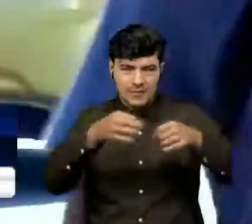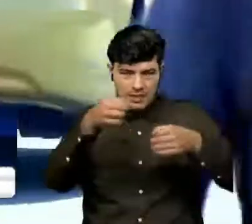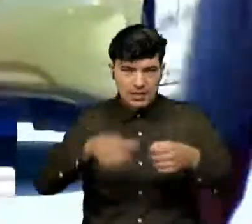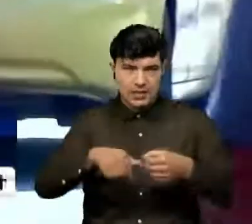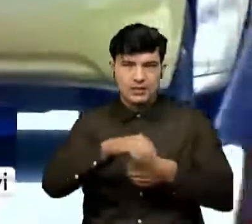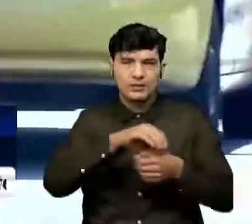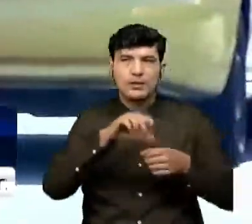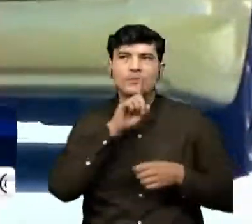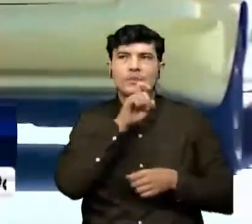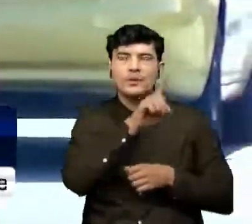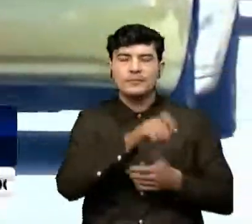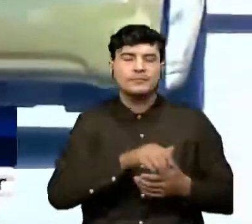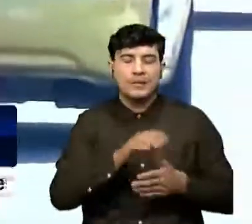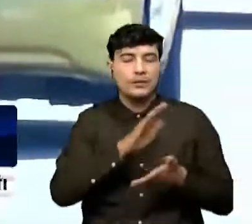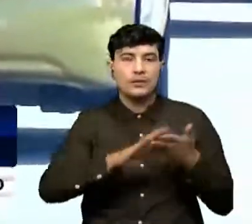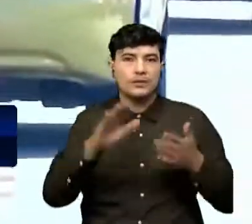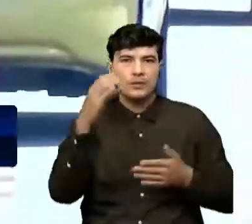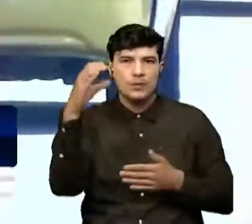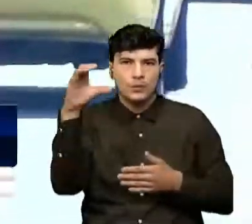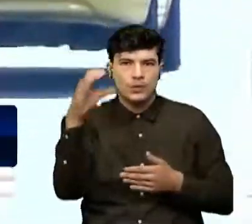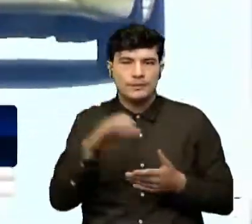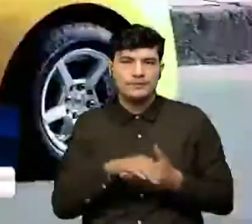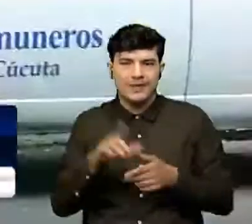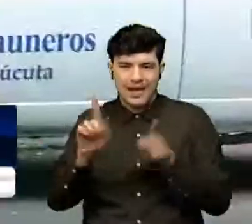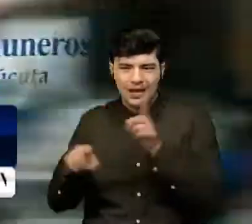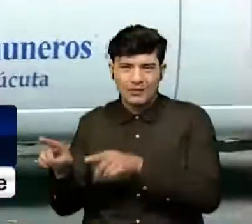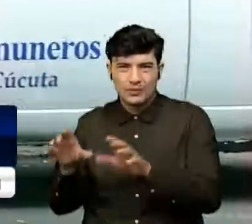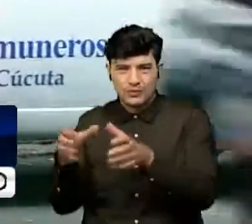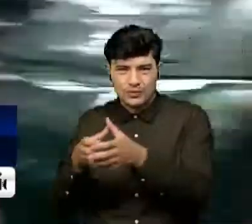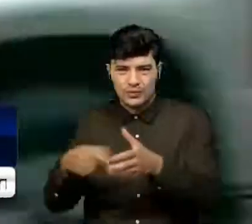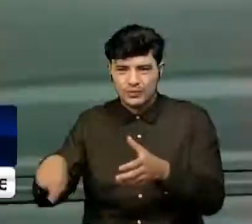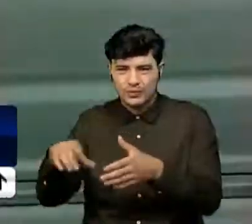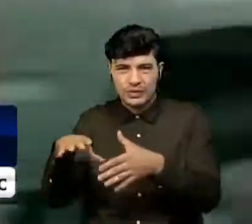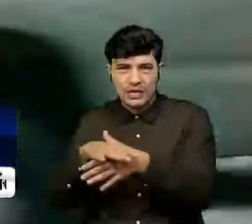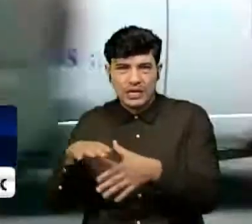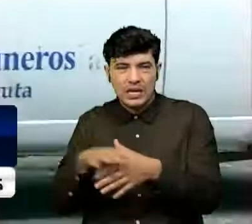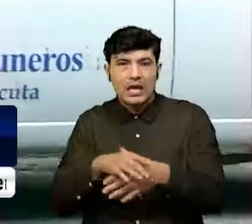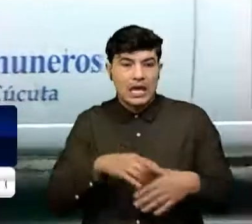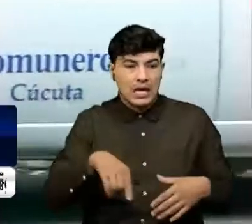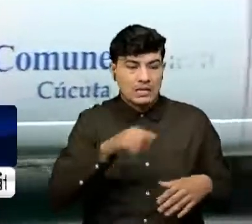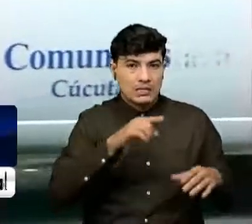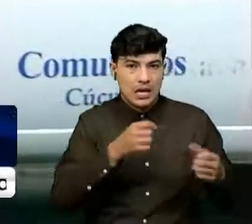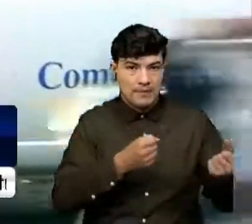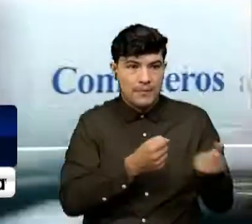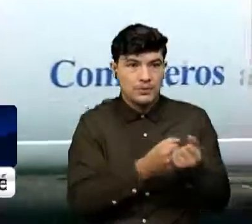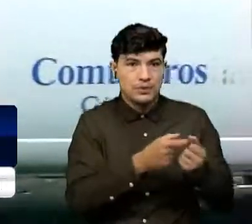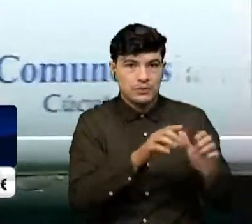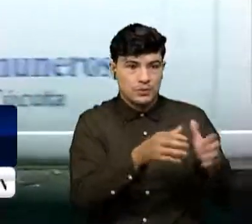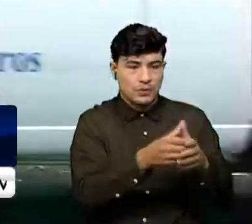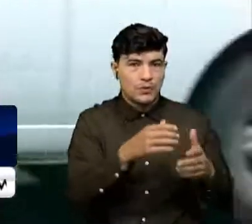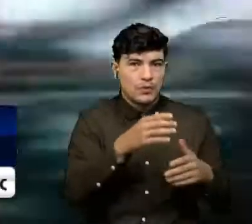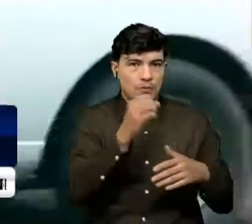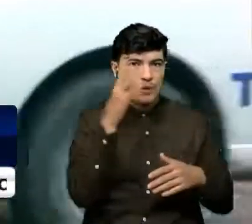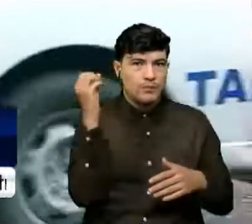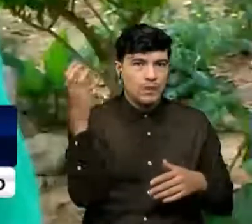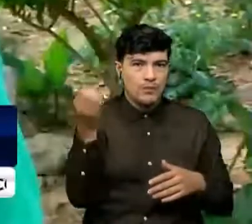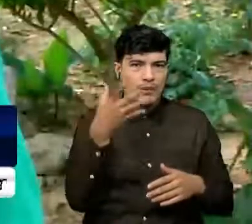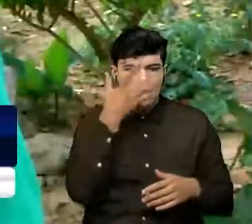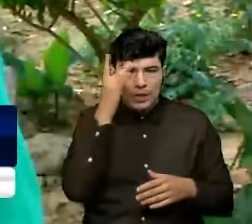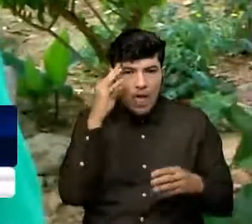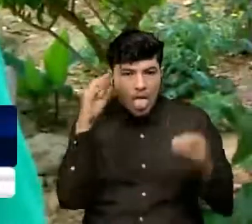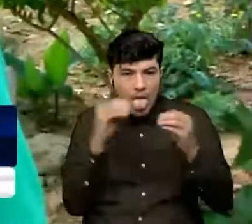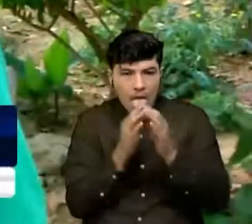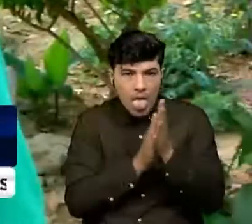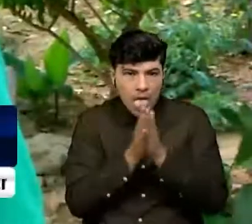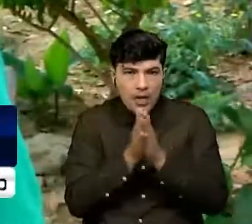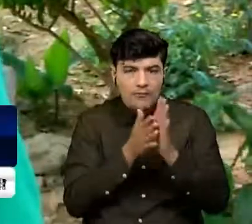santandereana. Diferentes gremios contribuyen a que los conductores de ambulancia sepan en qué sitio de la ciudad se presentan los accidentes de tránsito. Y